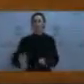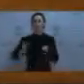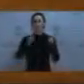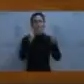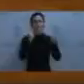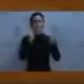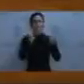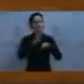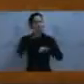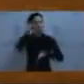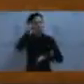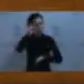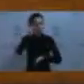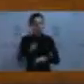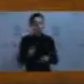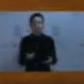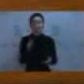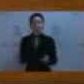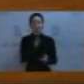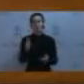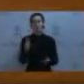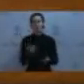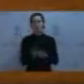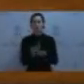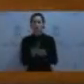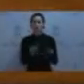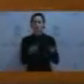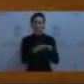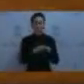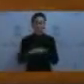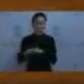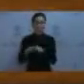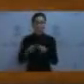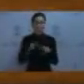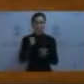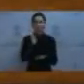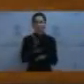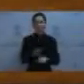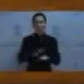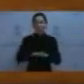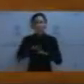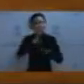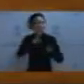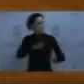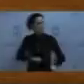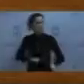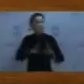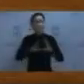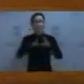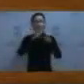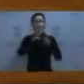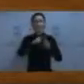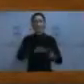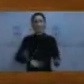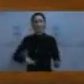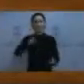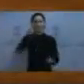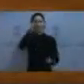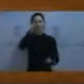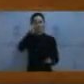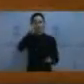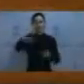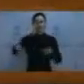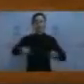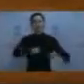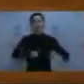nuestros pueblos, y desde el PP nos consta que todos los grupos, yo creo que apostamos todos por las parroquias rurales. Y sus demandas se